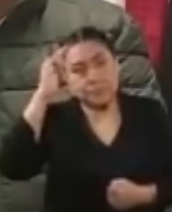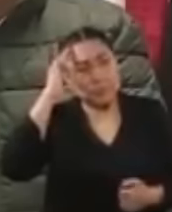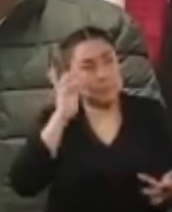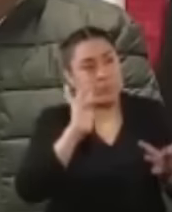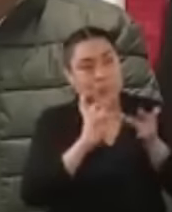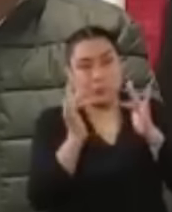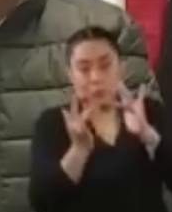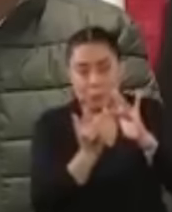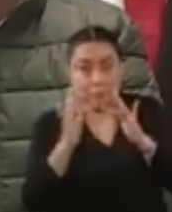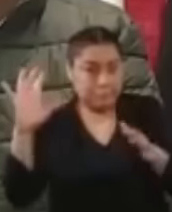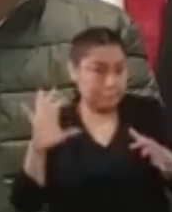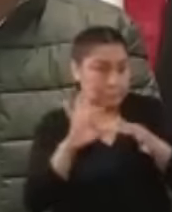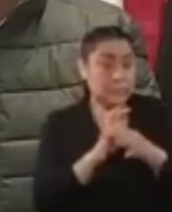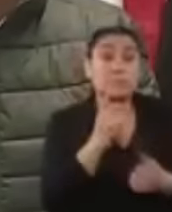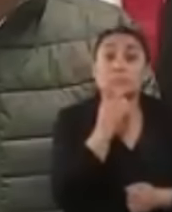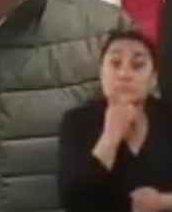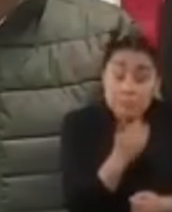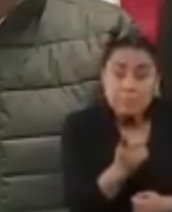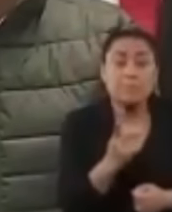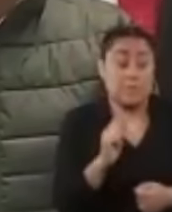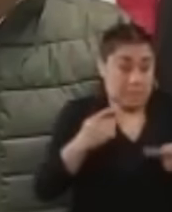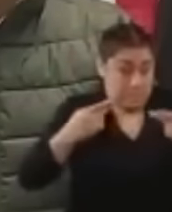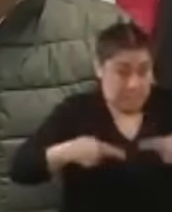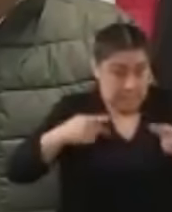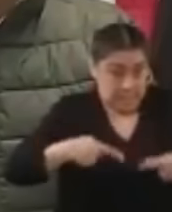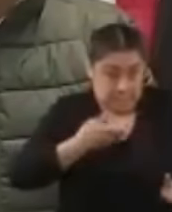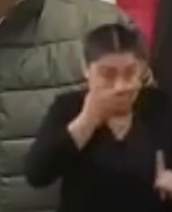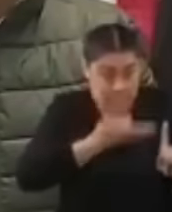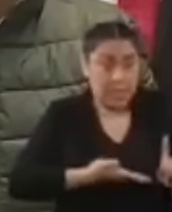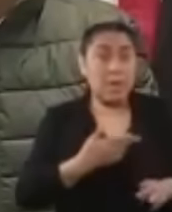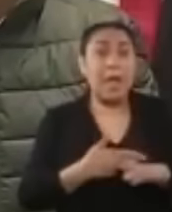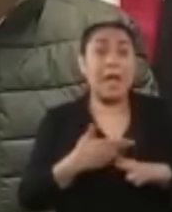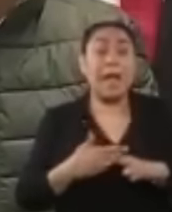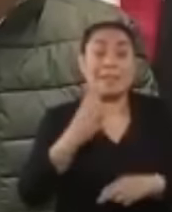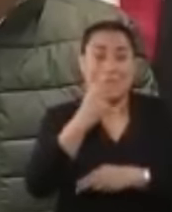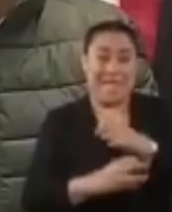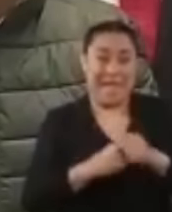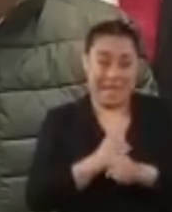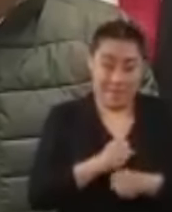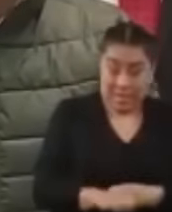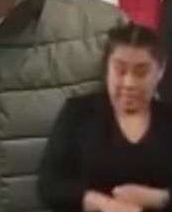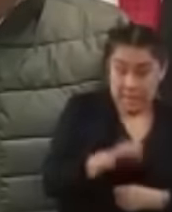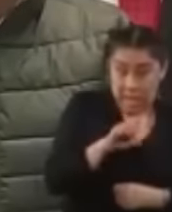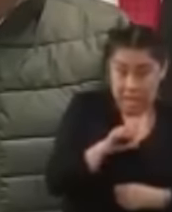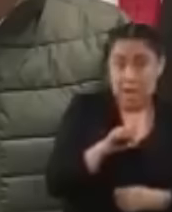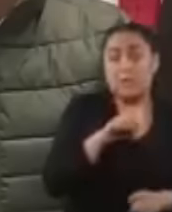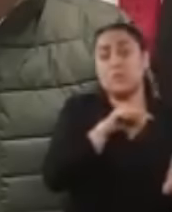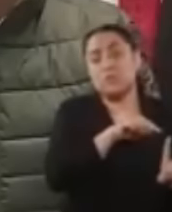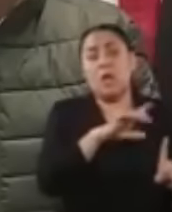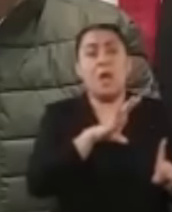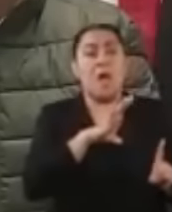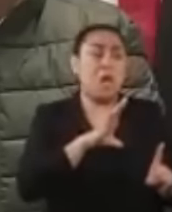neurológica, que establece que el ser humano a los 3 años de vida tiene el 80